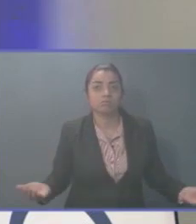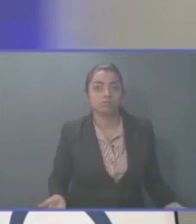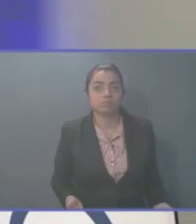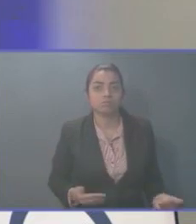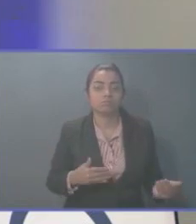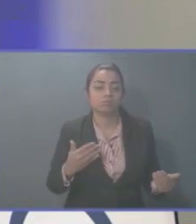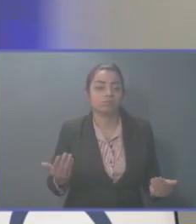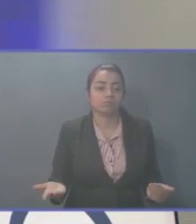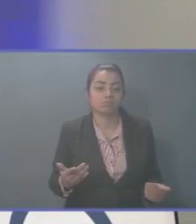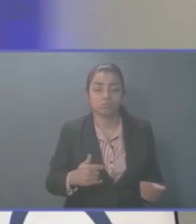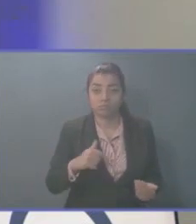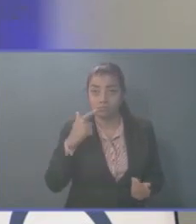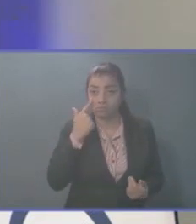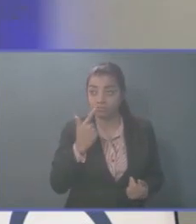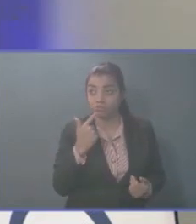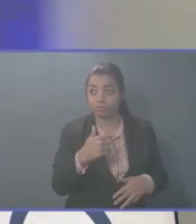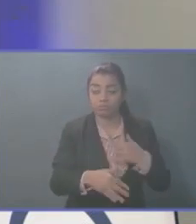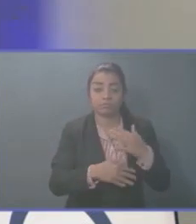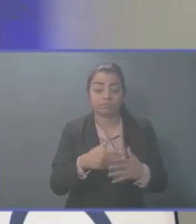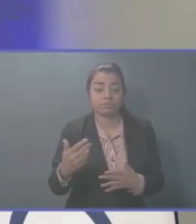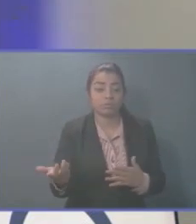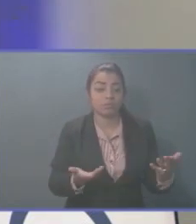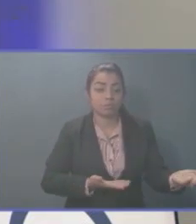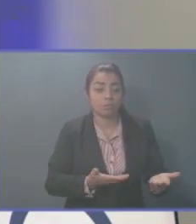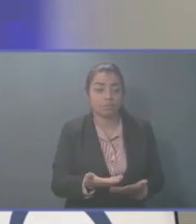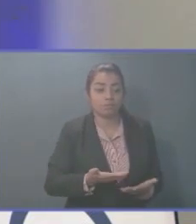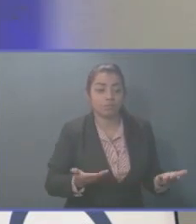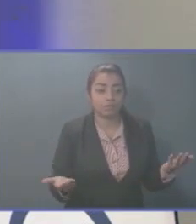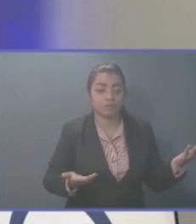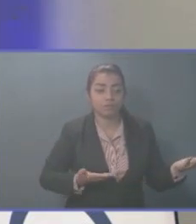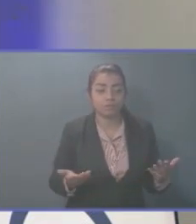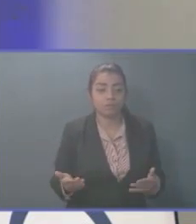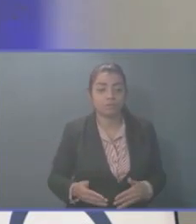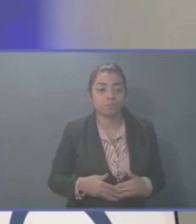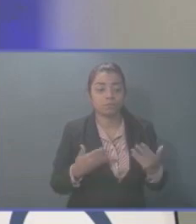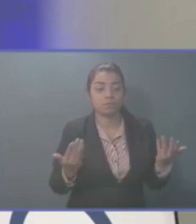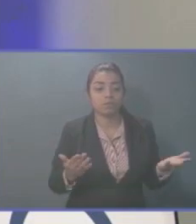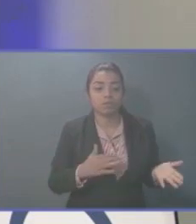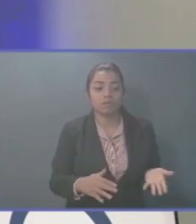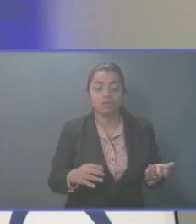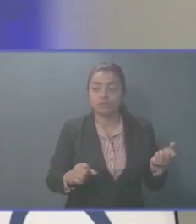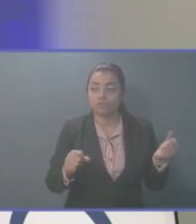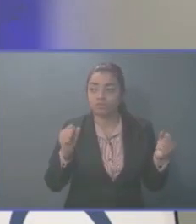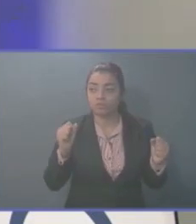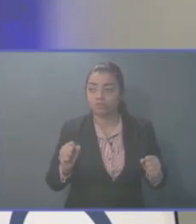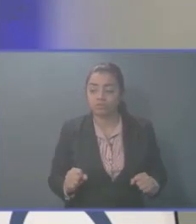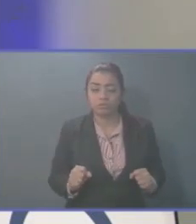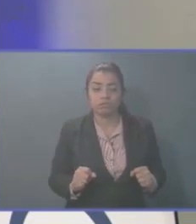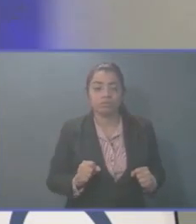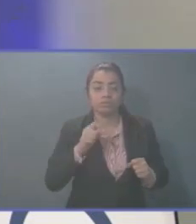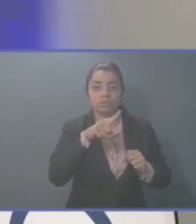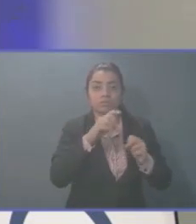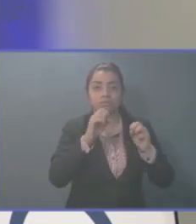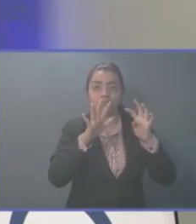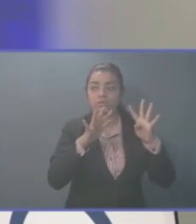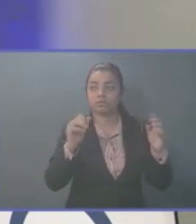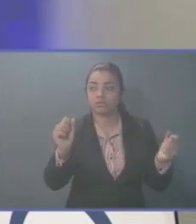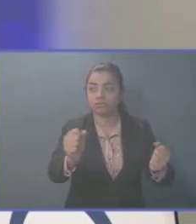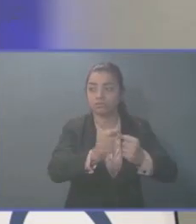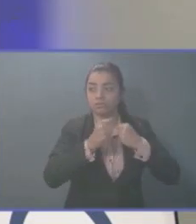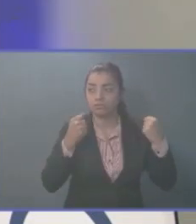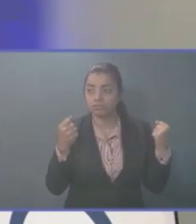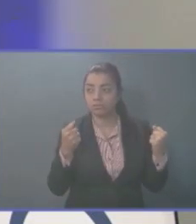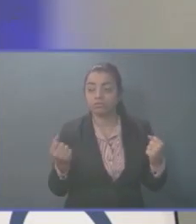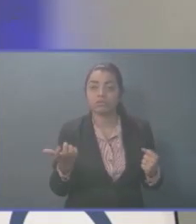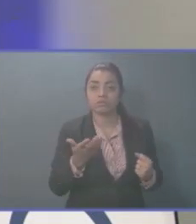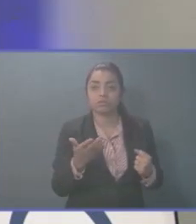qué tipo de bienes y servicios son los que se van a adquirir a través de los fondos. Son 109 millones. No es poca cosa. Y